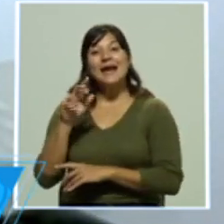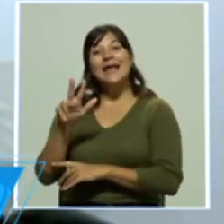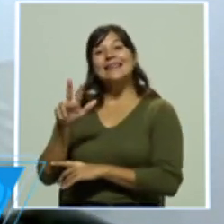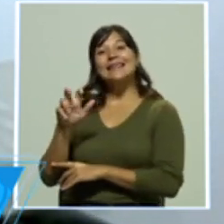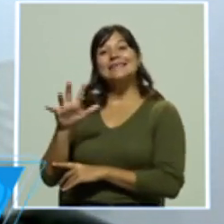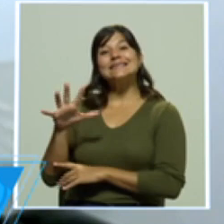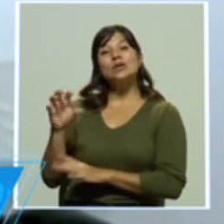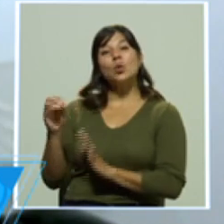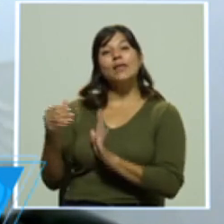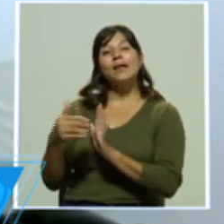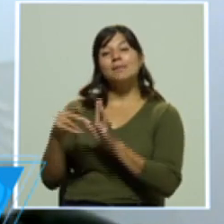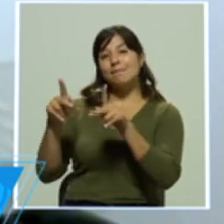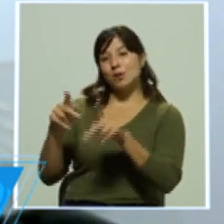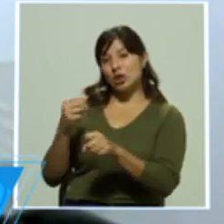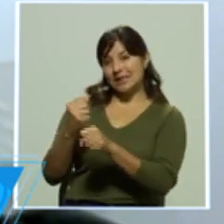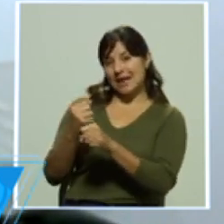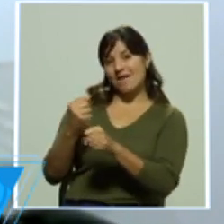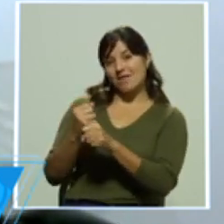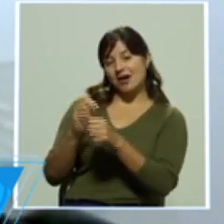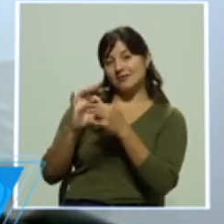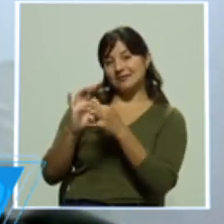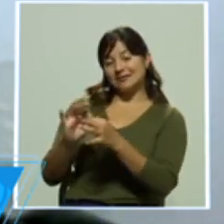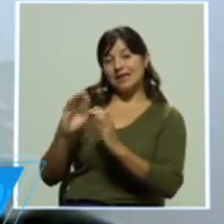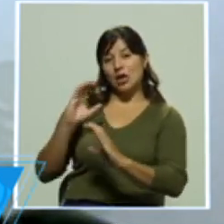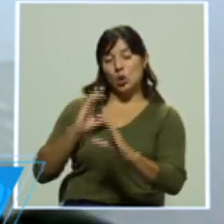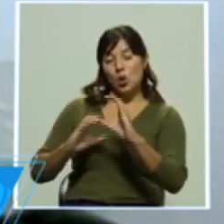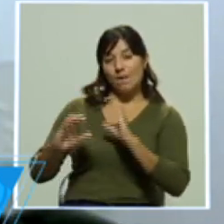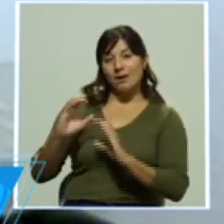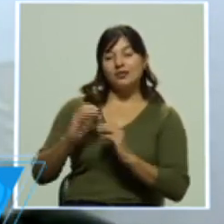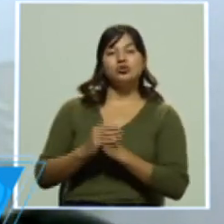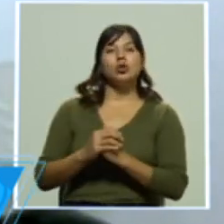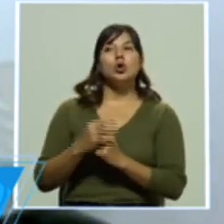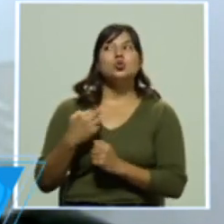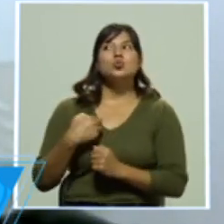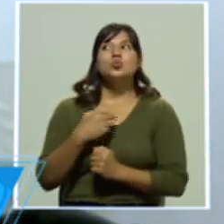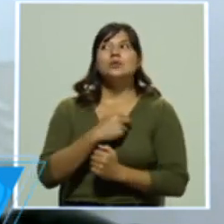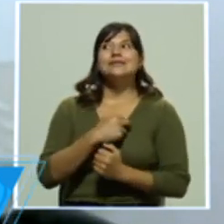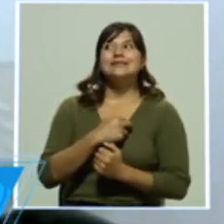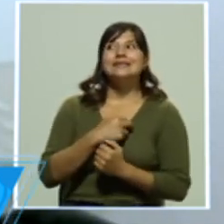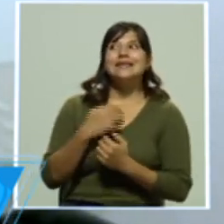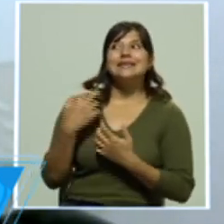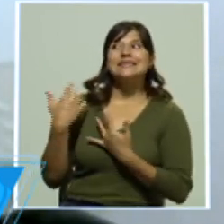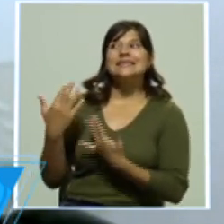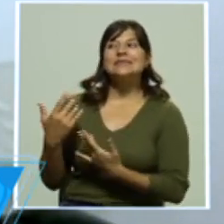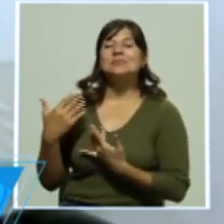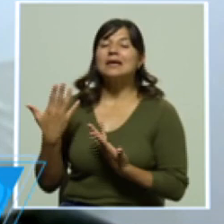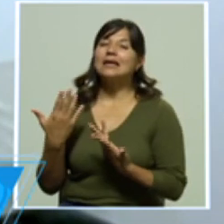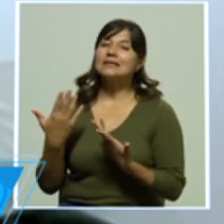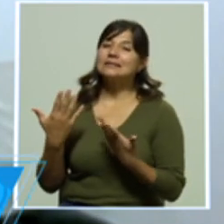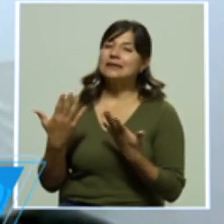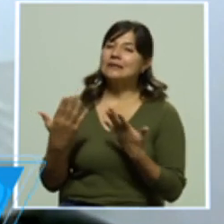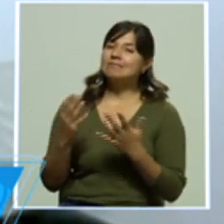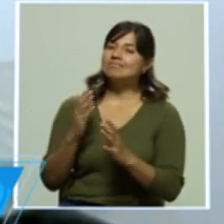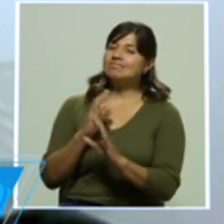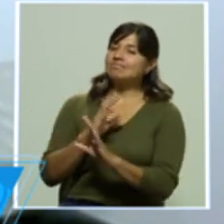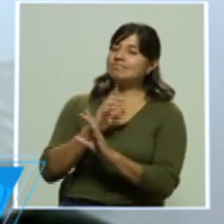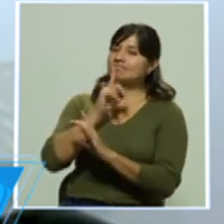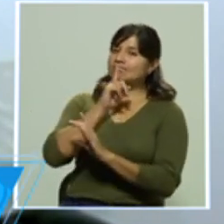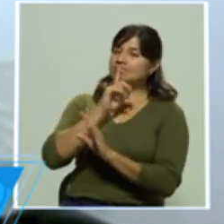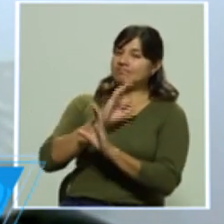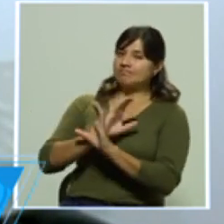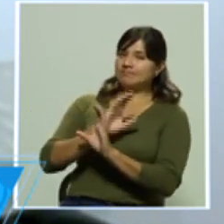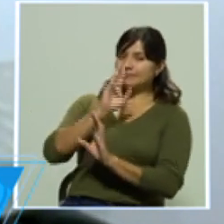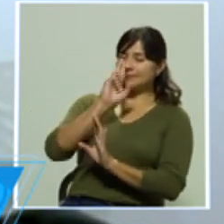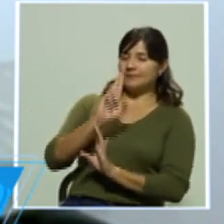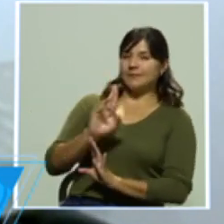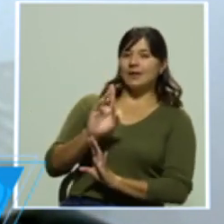este sector. La expectativa, don Ernesto, es conservadora. Si bien es cierto, son 2 meses en que hay una expectativa